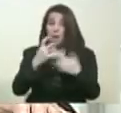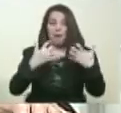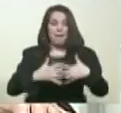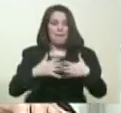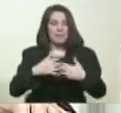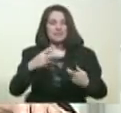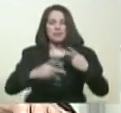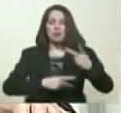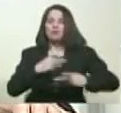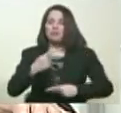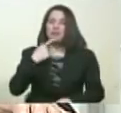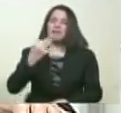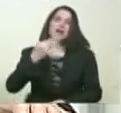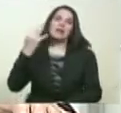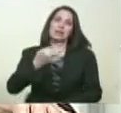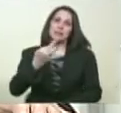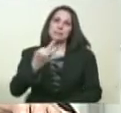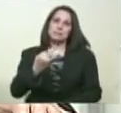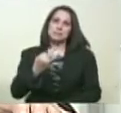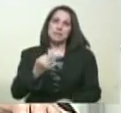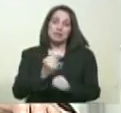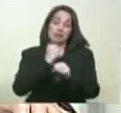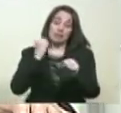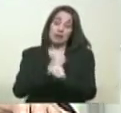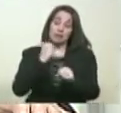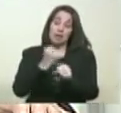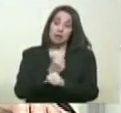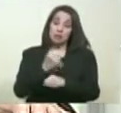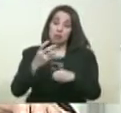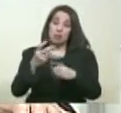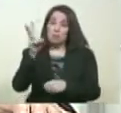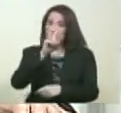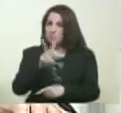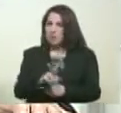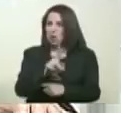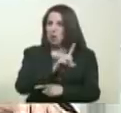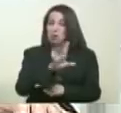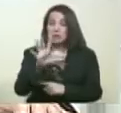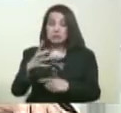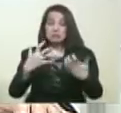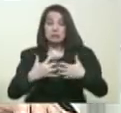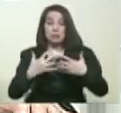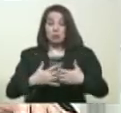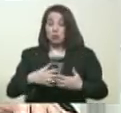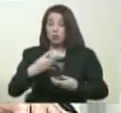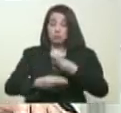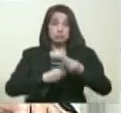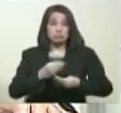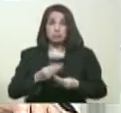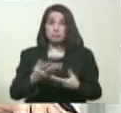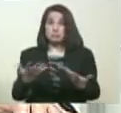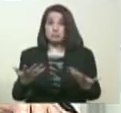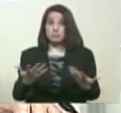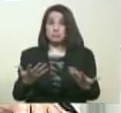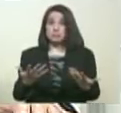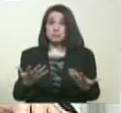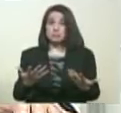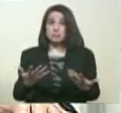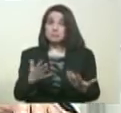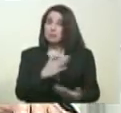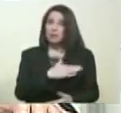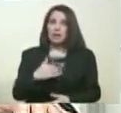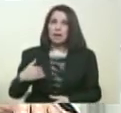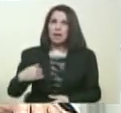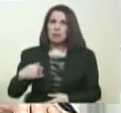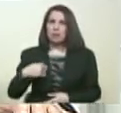productivos de verdad que conforman los 15 motores del Consejo Nacional de Economía Productiva. Por eso queremos que esta